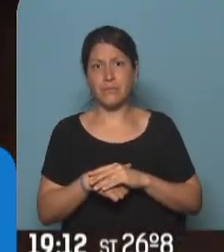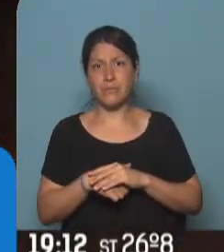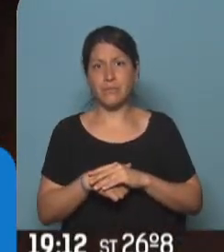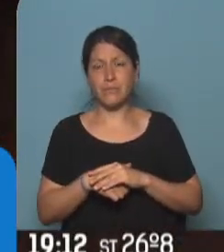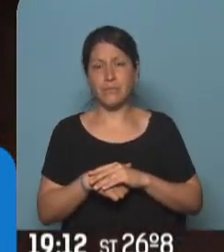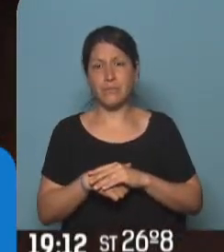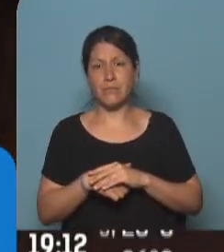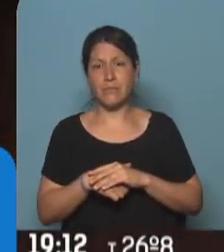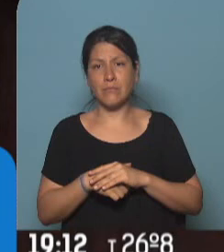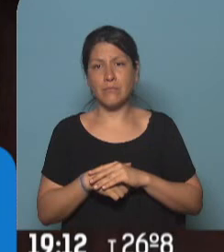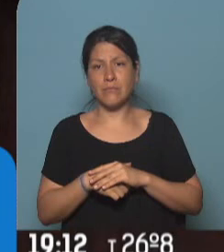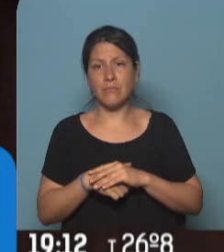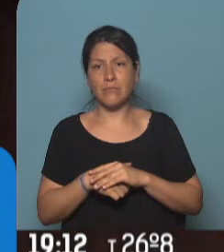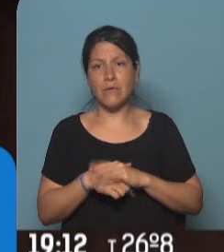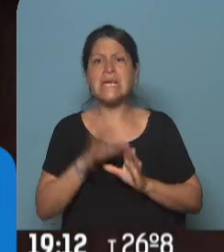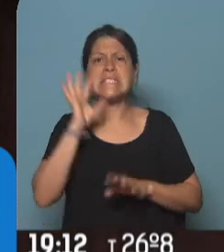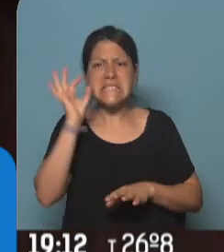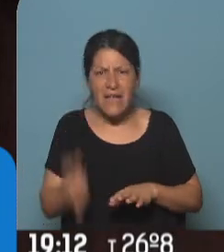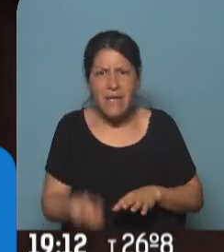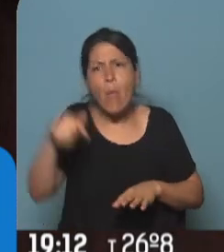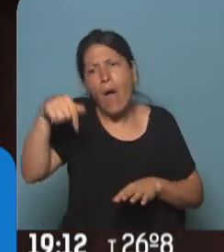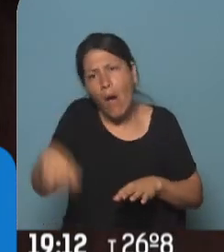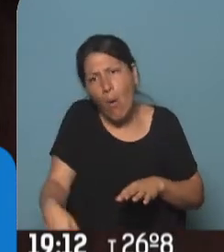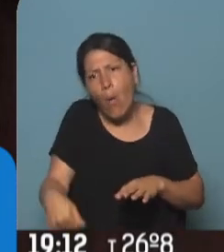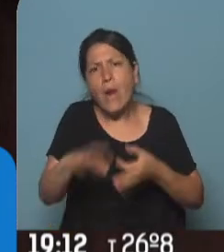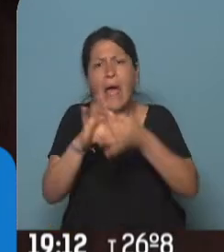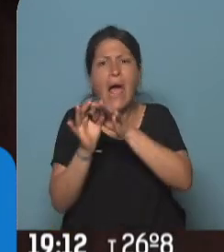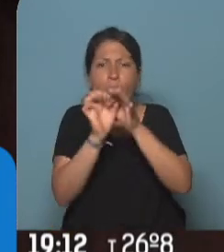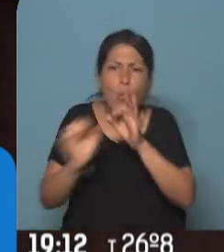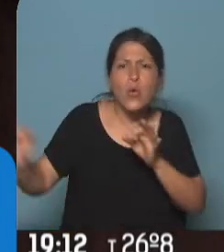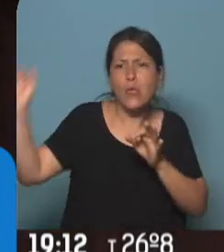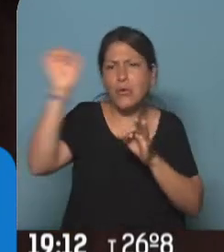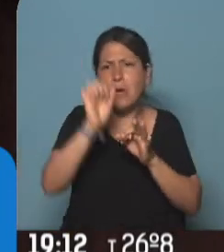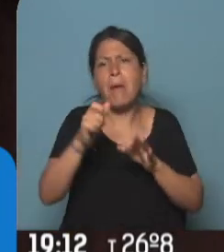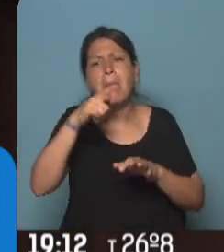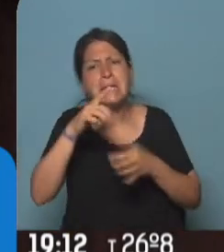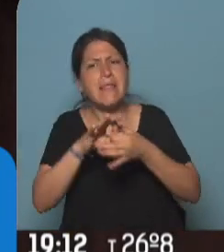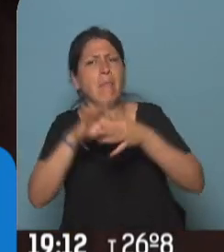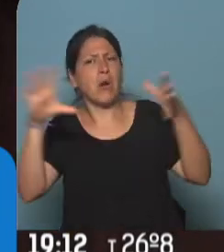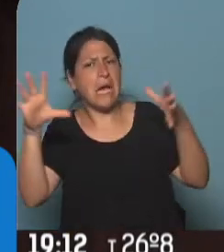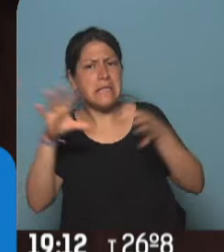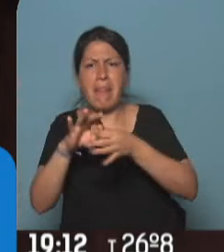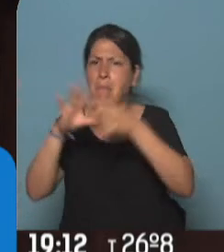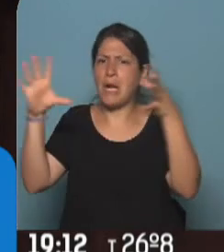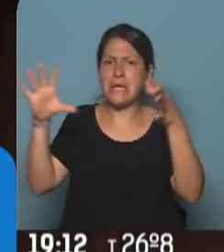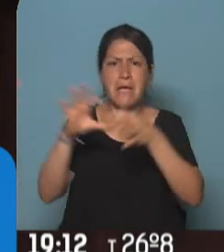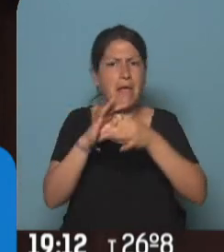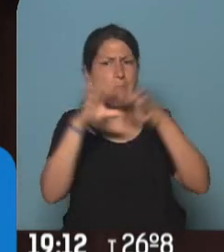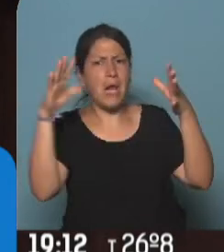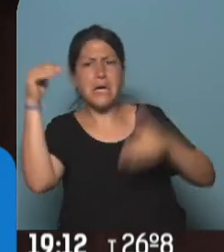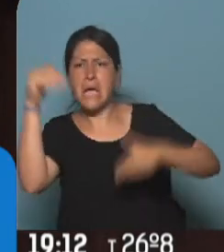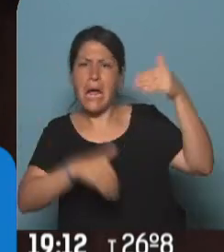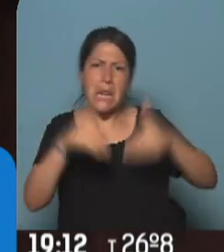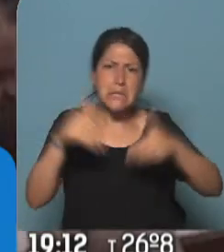sabemos ahora lo que es la unión europea por un lado hablan de democracia democracia democracia y elecciones